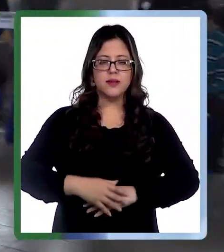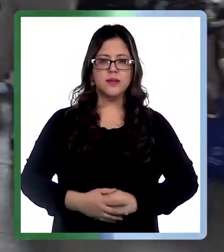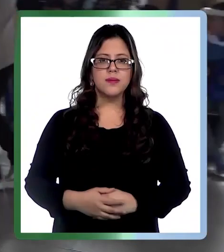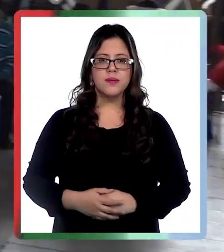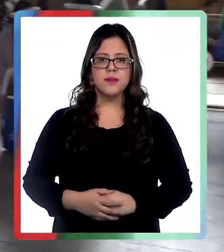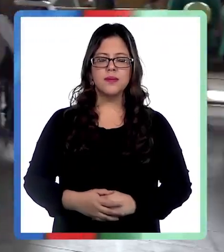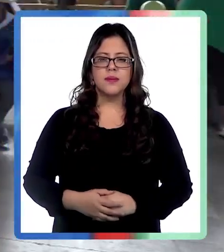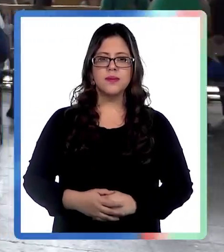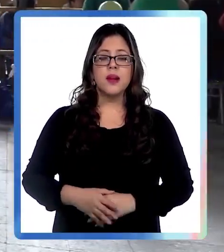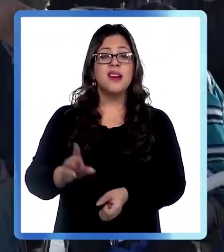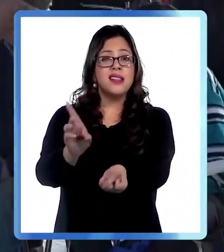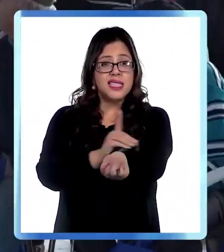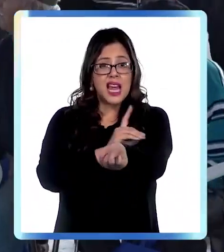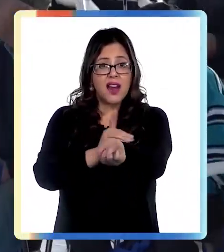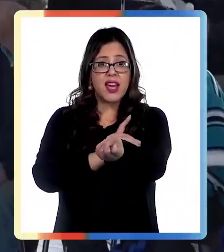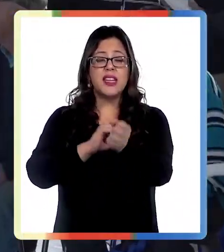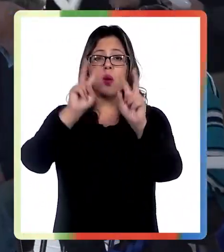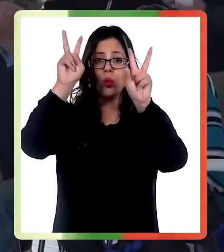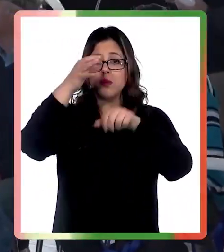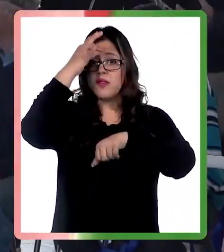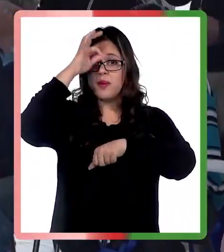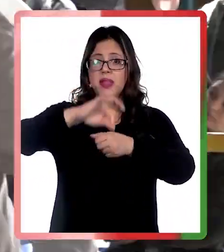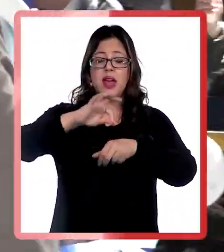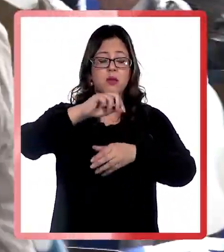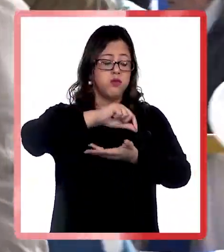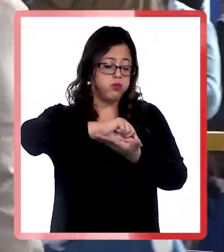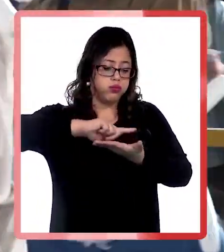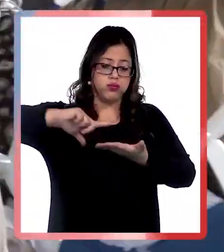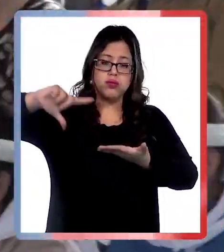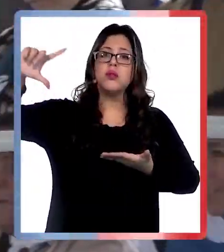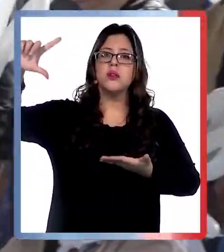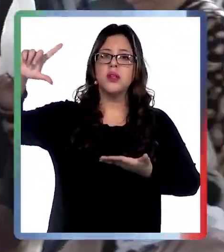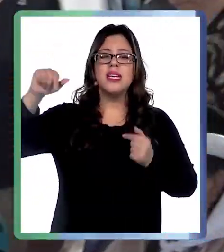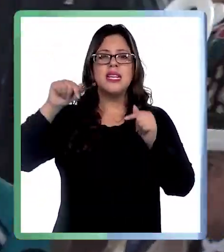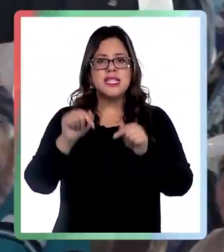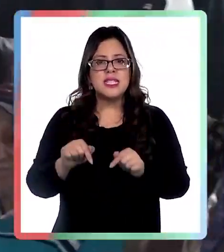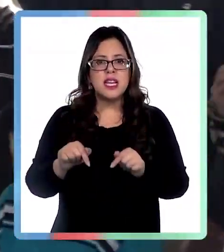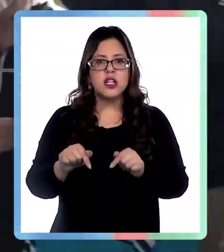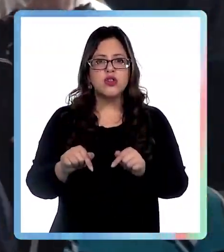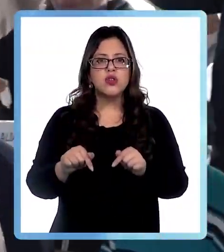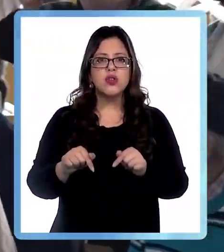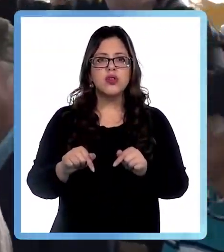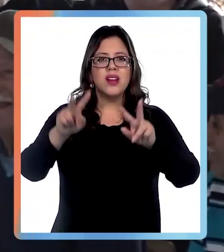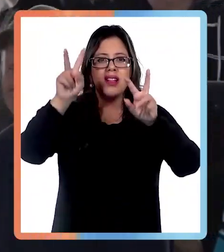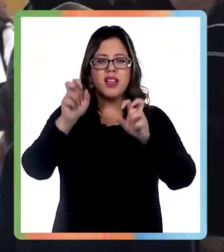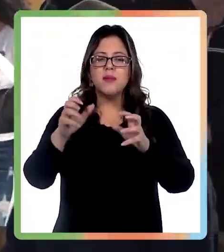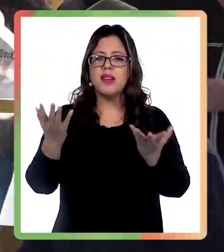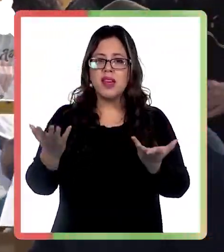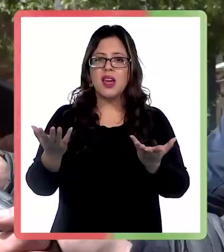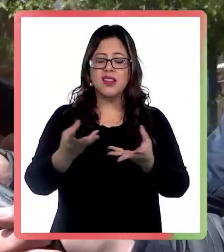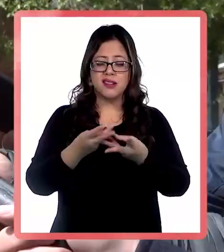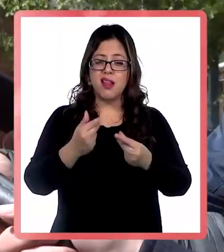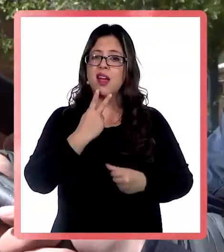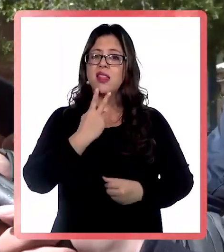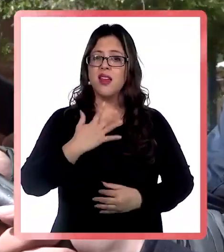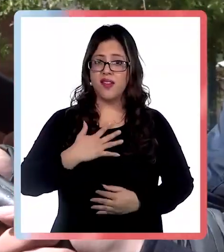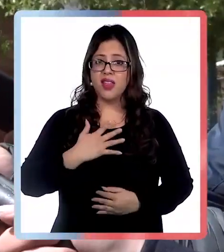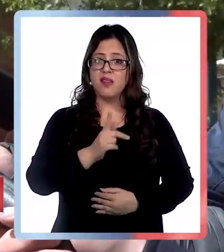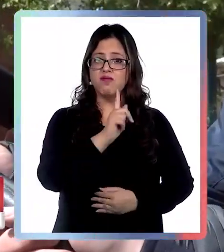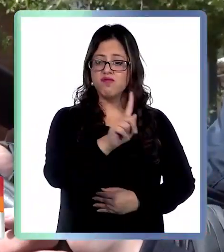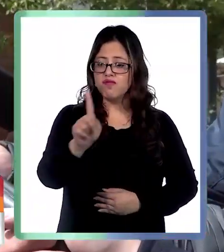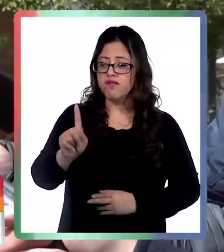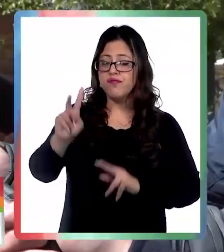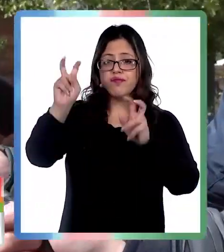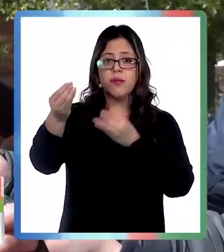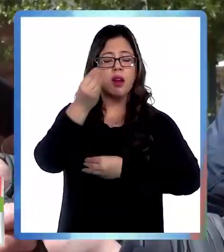preventiva de esta enfermedad la diabetes es una enfermedad que ha ido aumentando en el tiempo y mucho tiene que ver con nuestros hábitos con